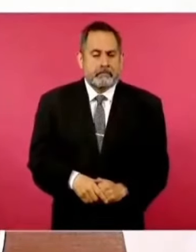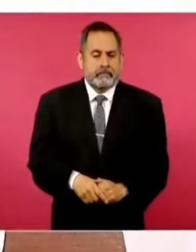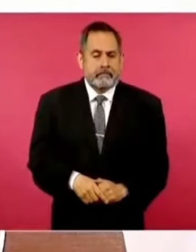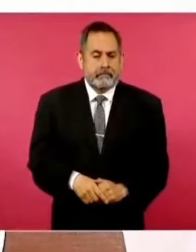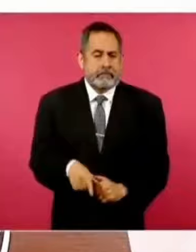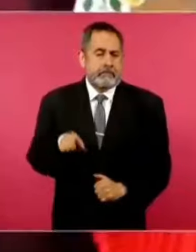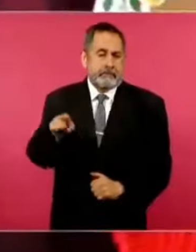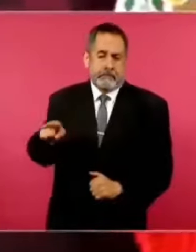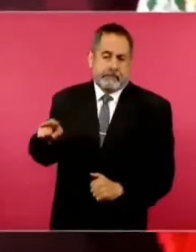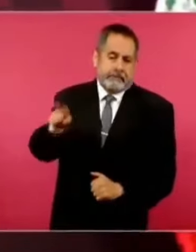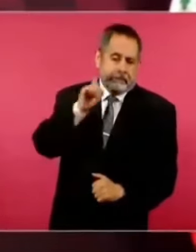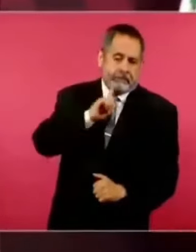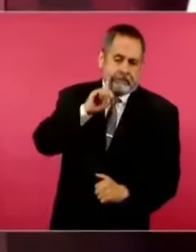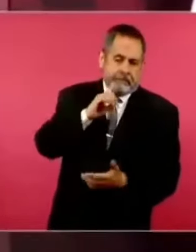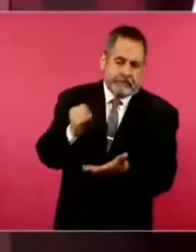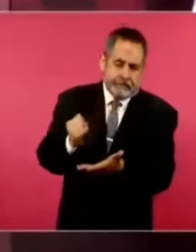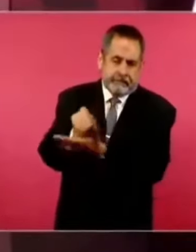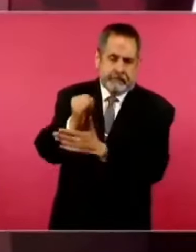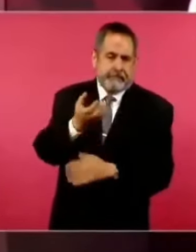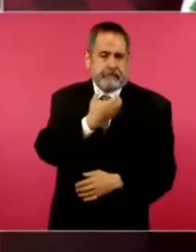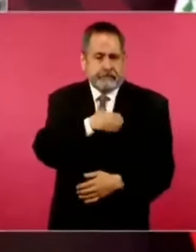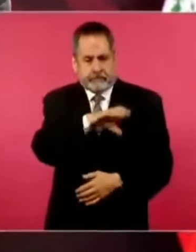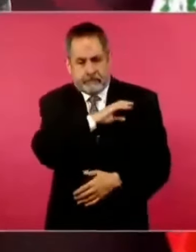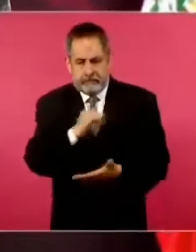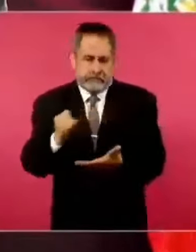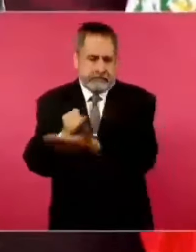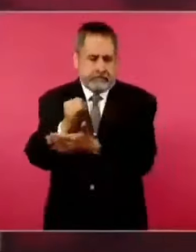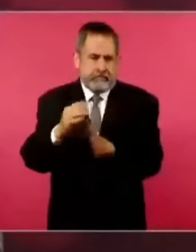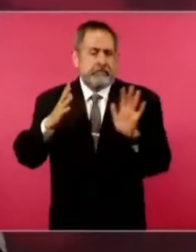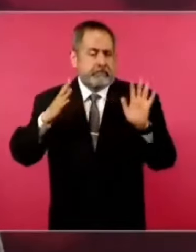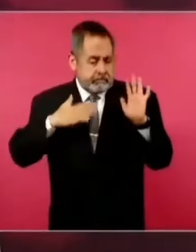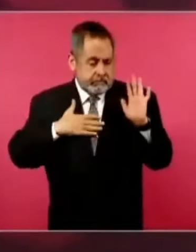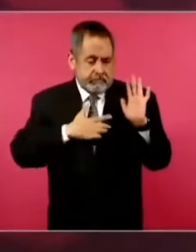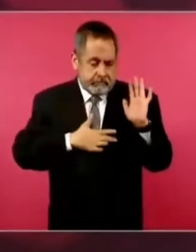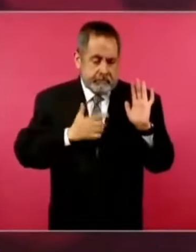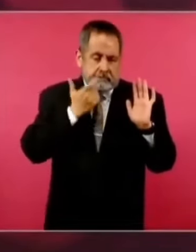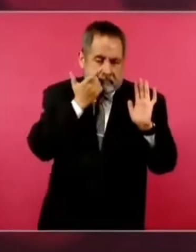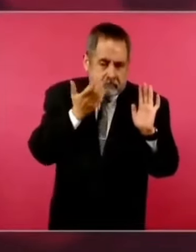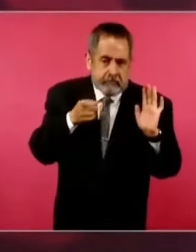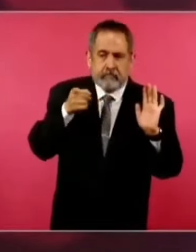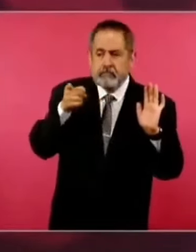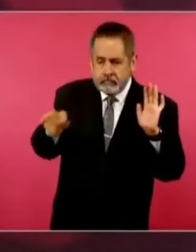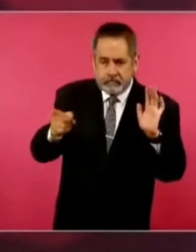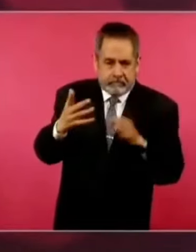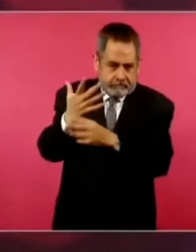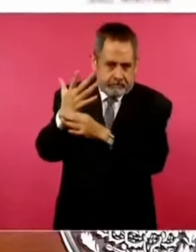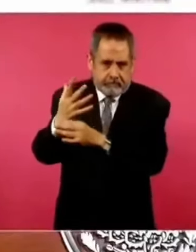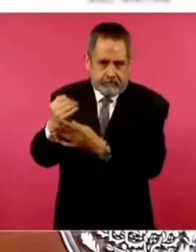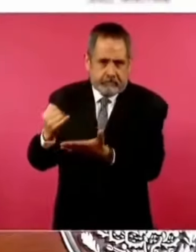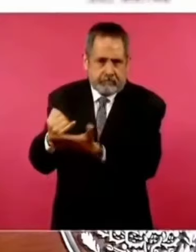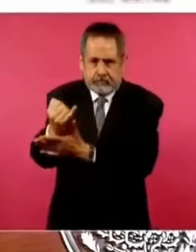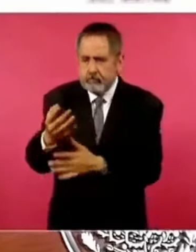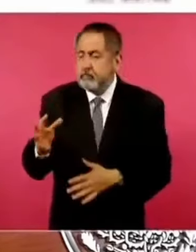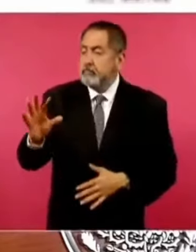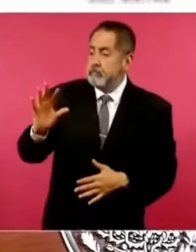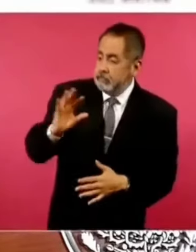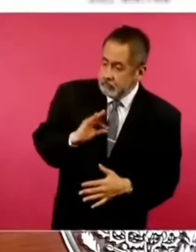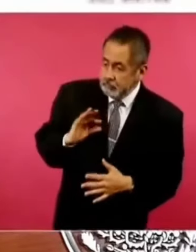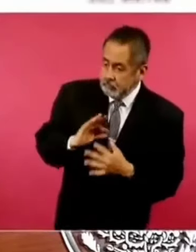Ella va a decidir, Claudia, a mí me gustaría que ella sea la